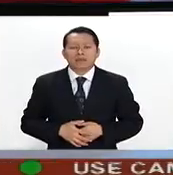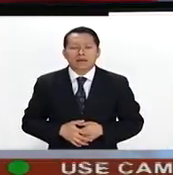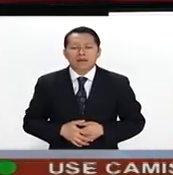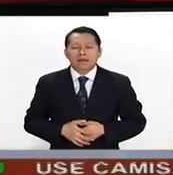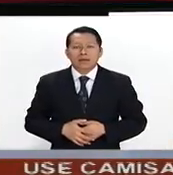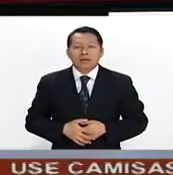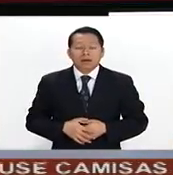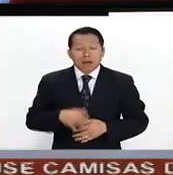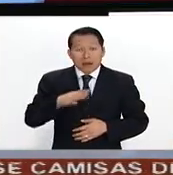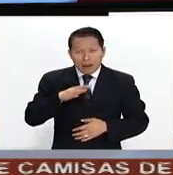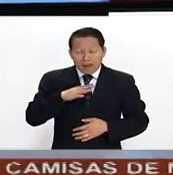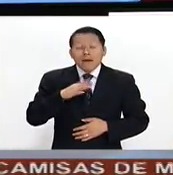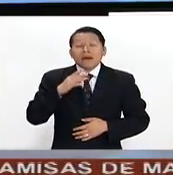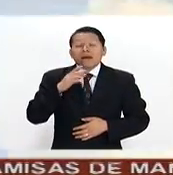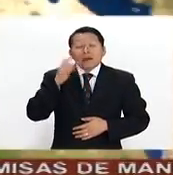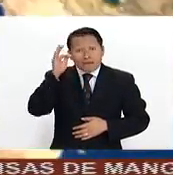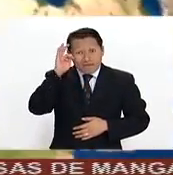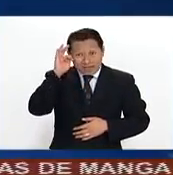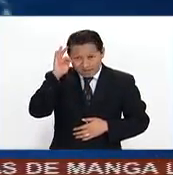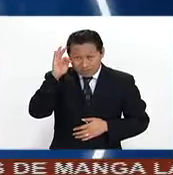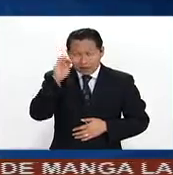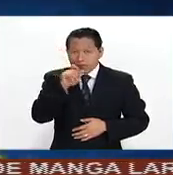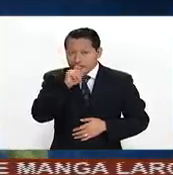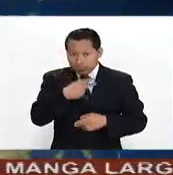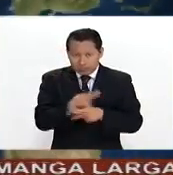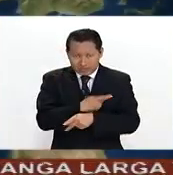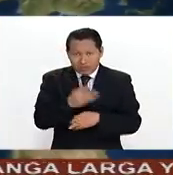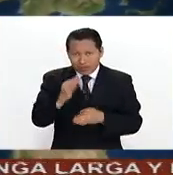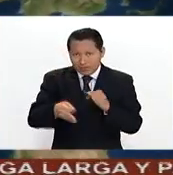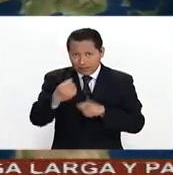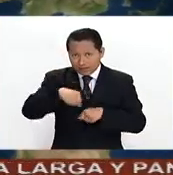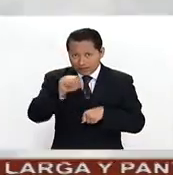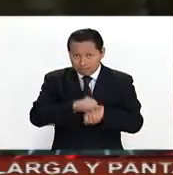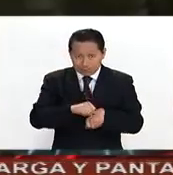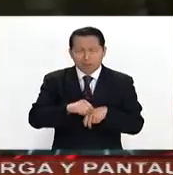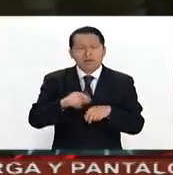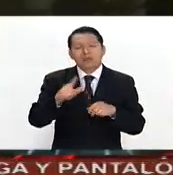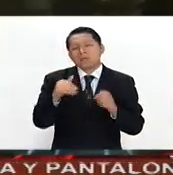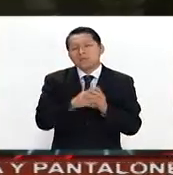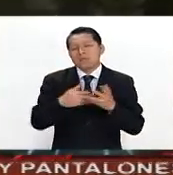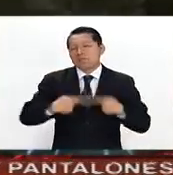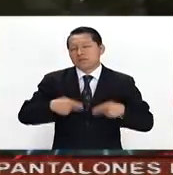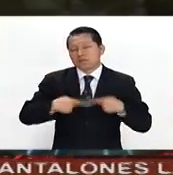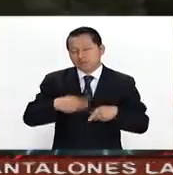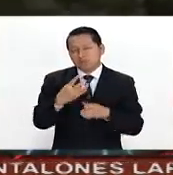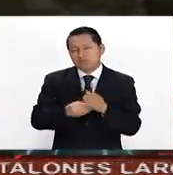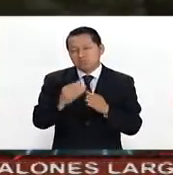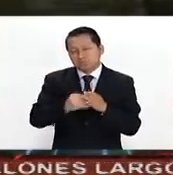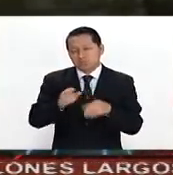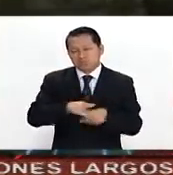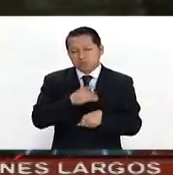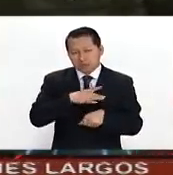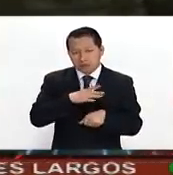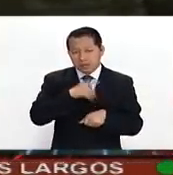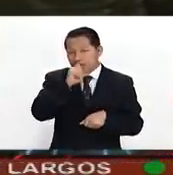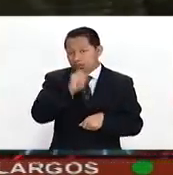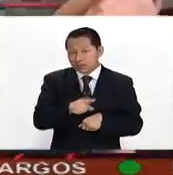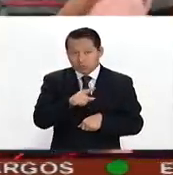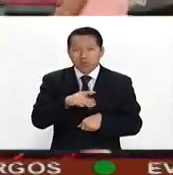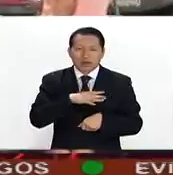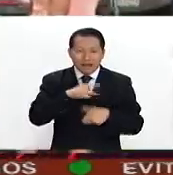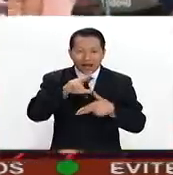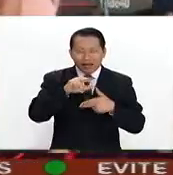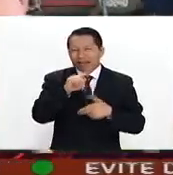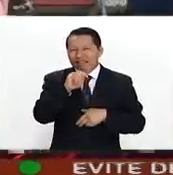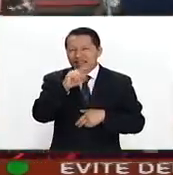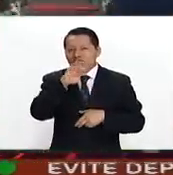Y en Filipinas, las autoridades determinaron evacuar este fin de semana a decenas de miles de personas por la amenaza que supone la llegada del tifón